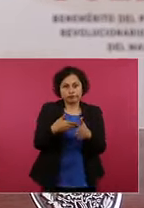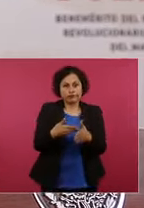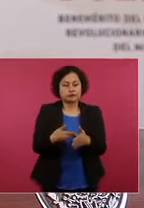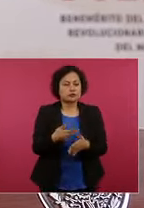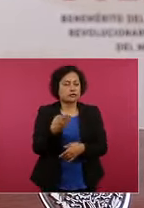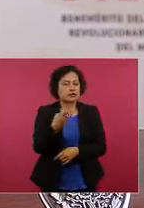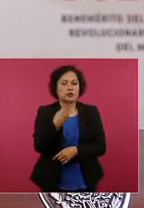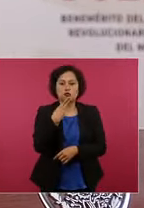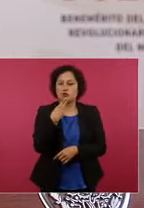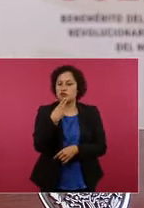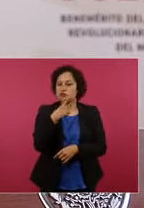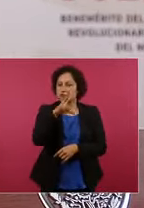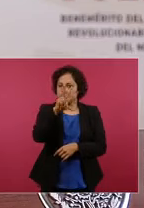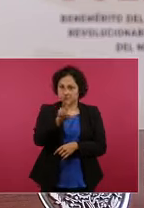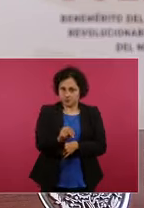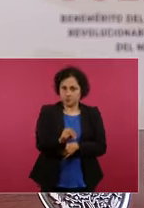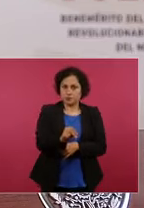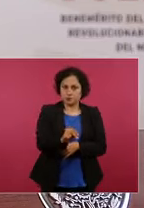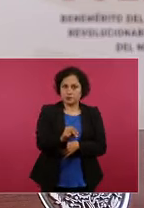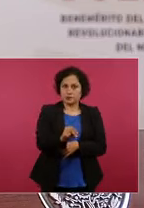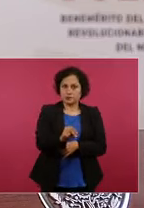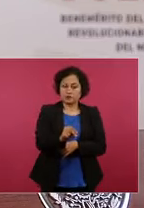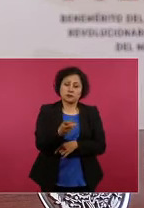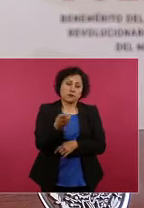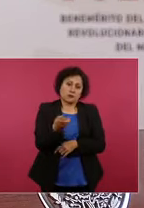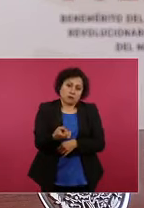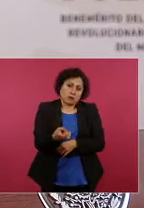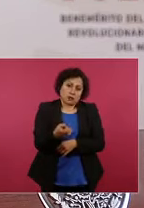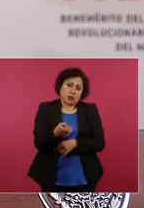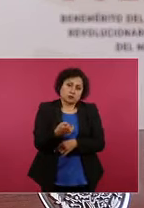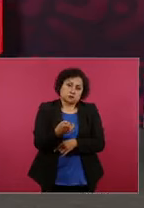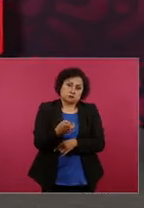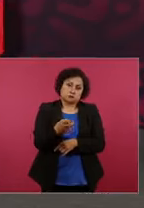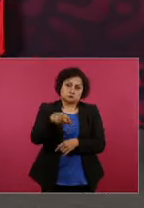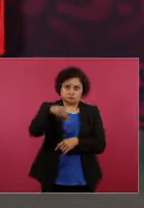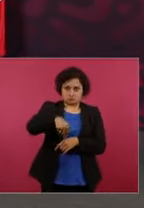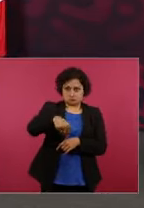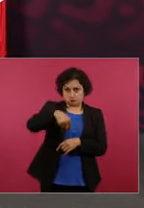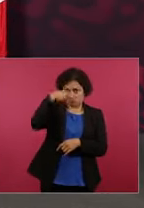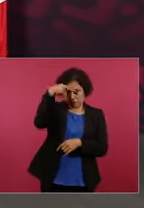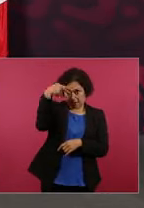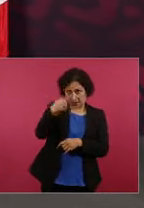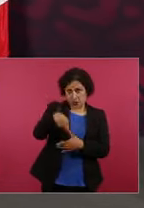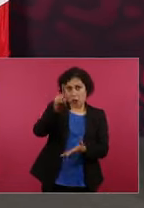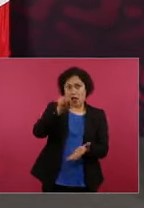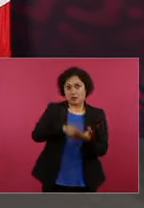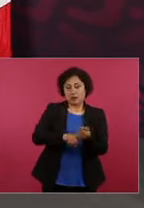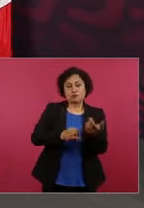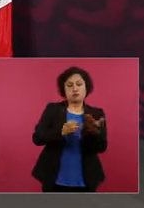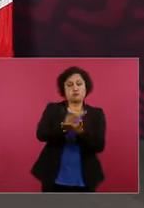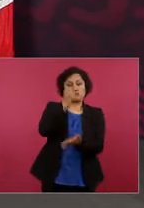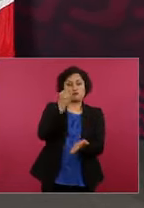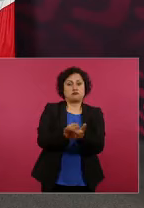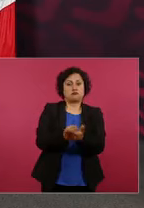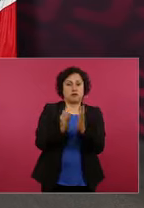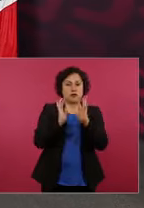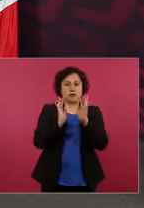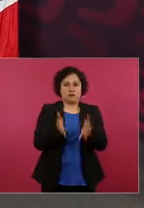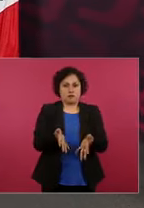y eso es lo que se está aplicando en nuestro país